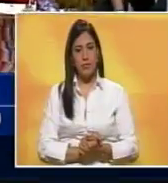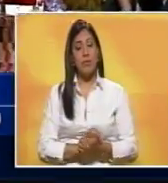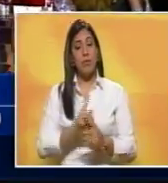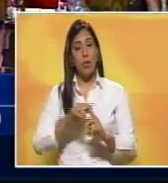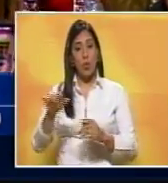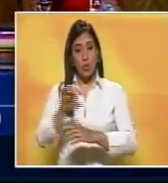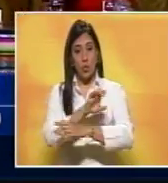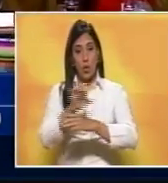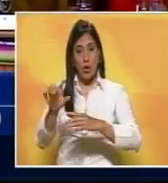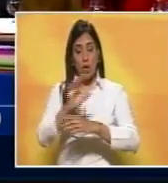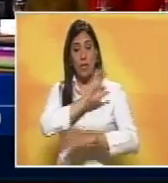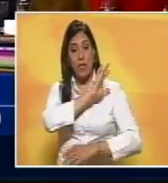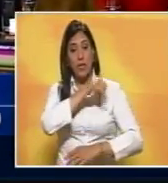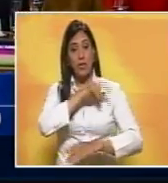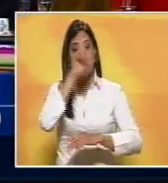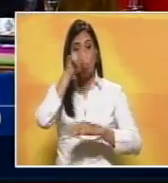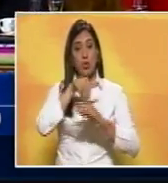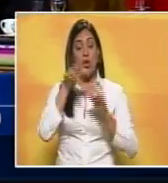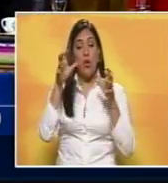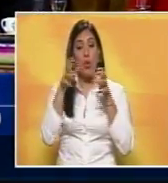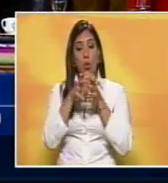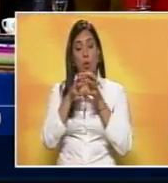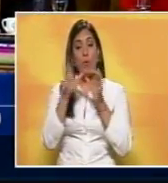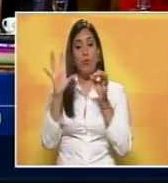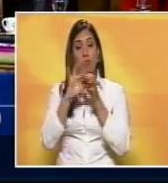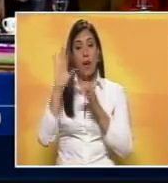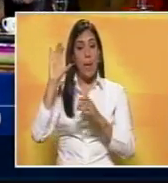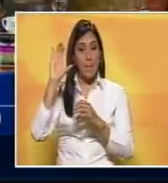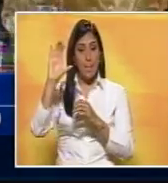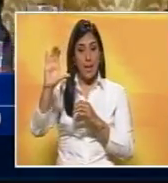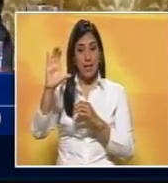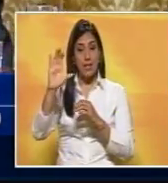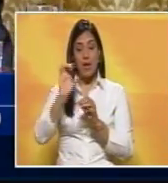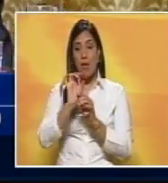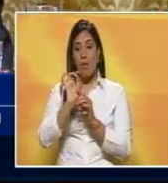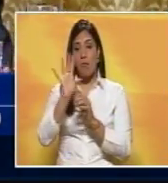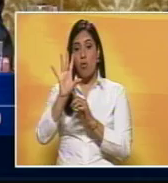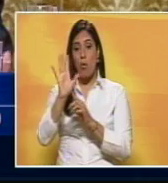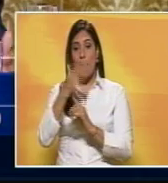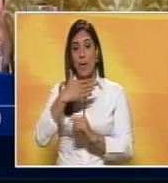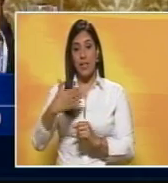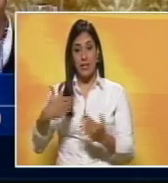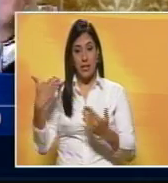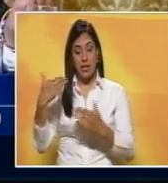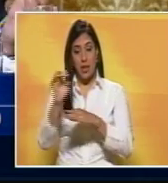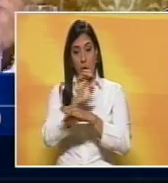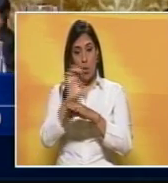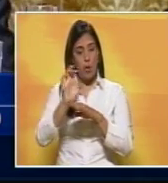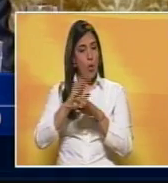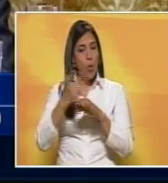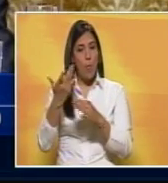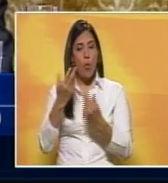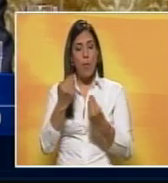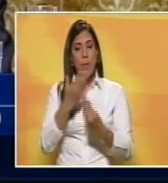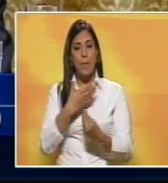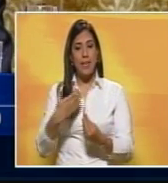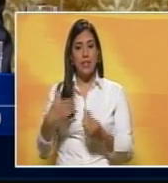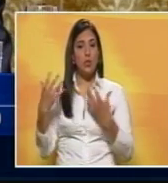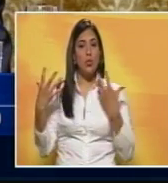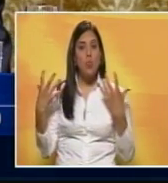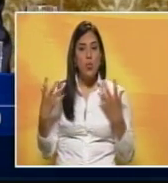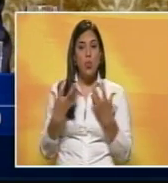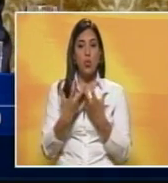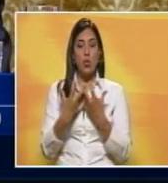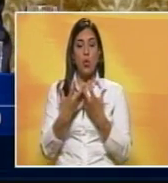En Ecuador, la directiva nacional del partido oficialista Alianza País destituyó al mandatario nacional Lenín Moreno como presidente de la